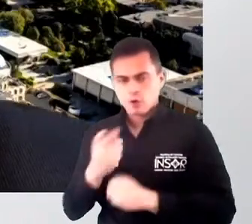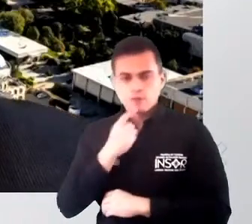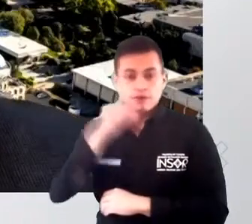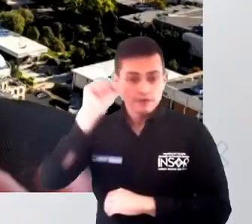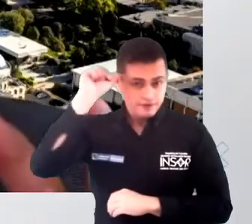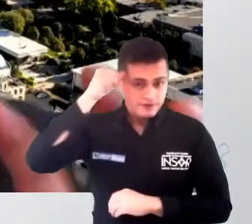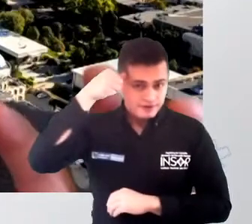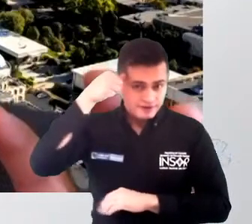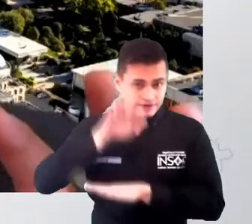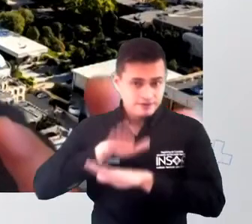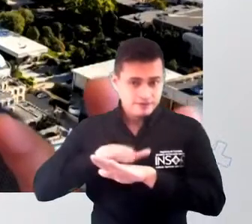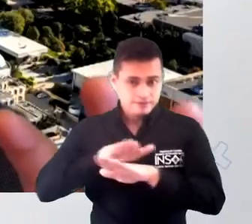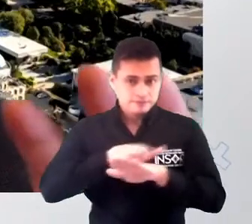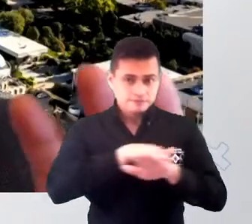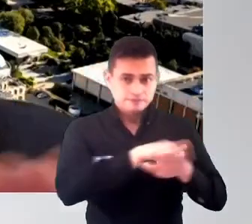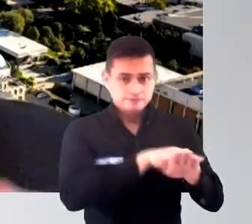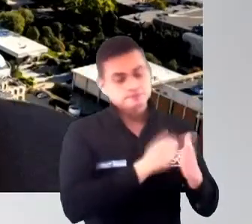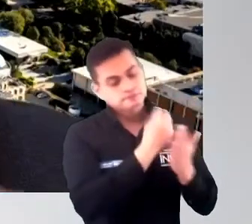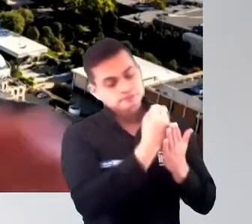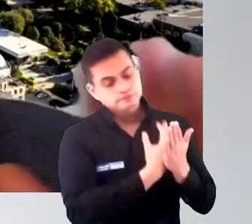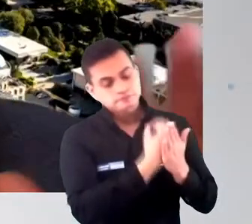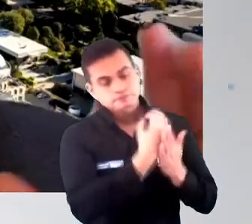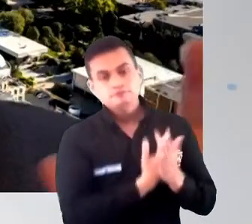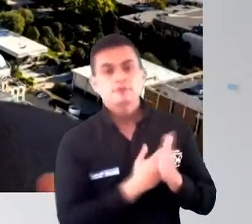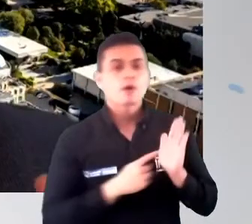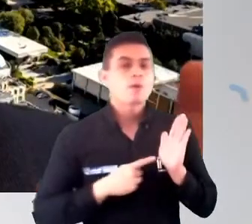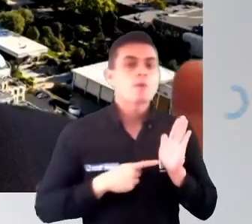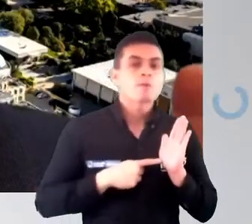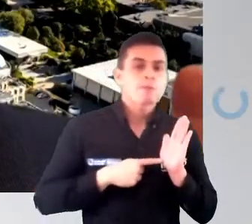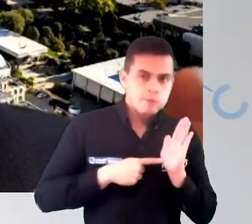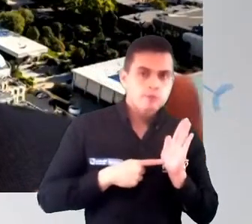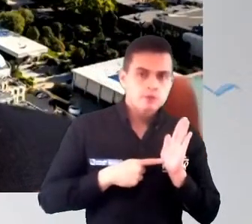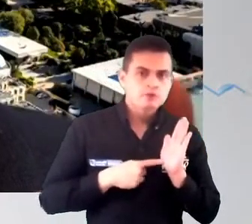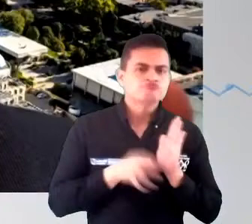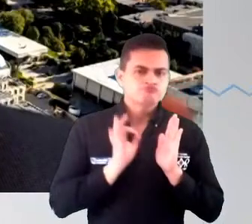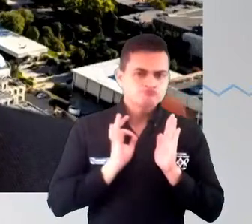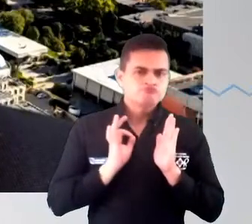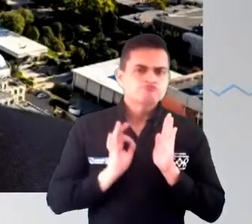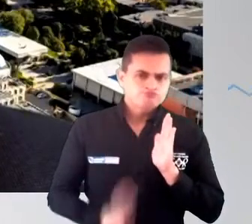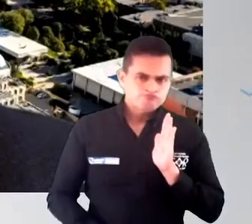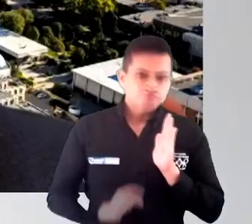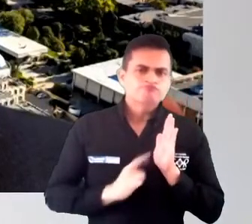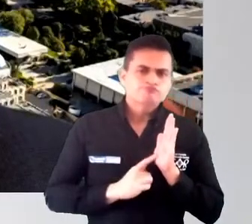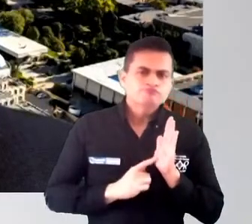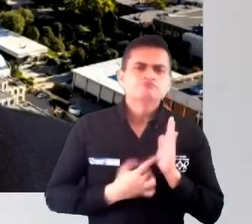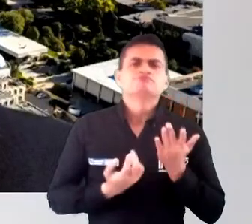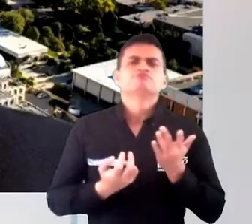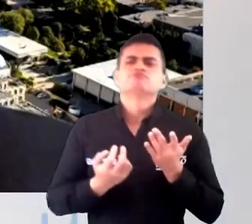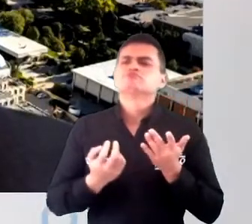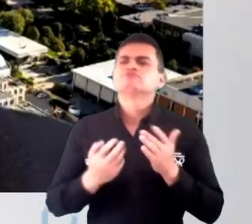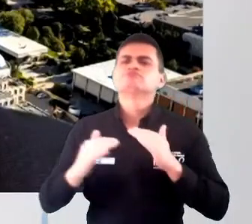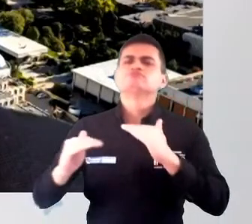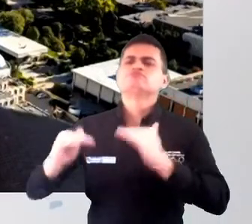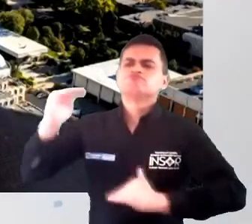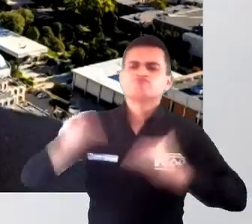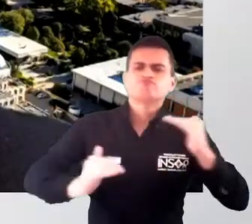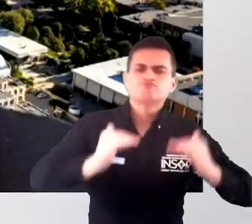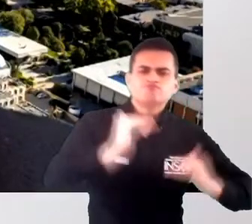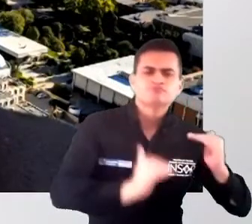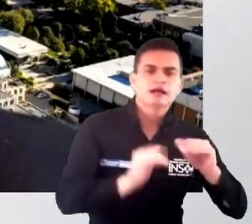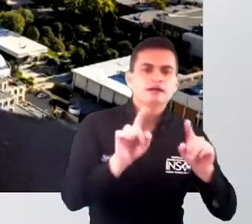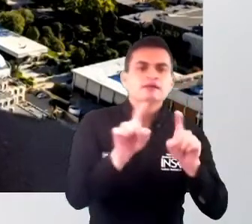presentación, quizás donde mostramos los niveles diferentes de afectivo,